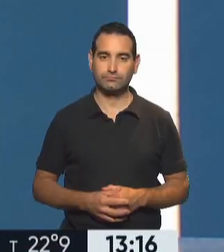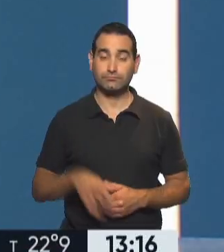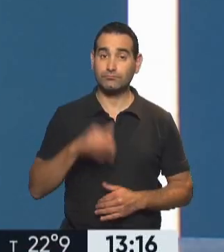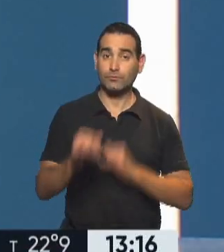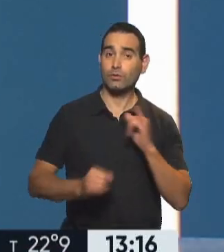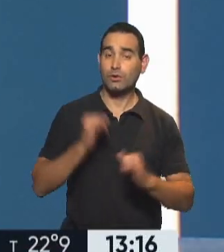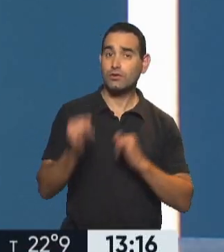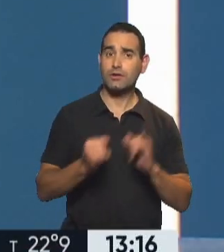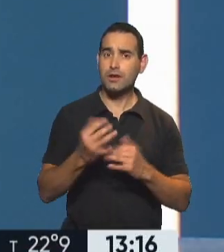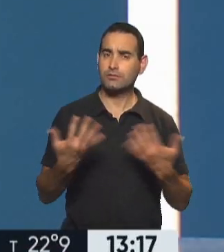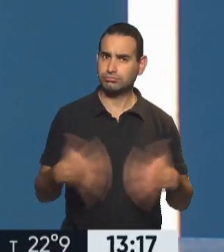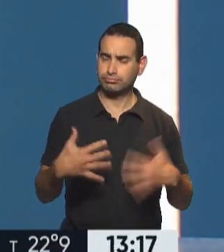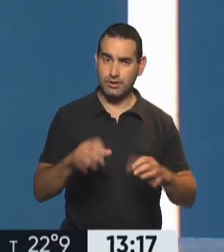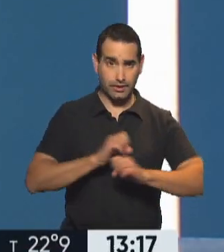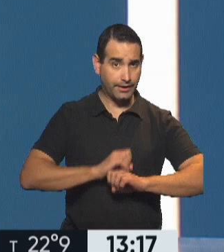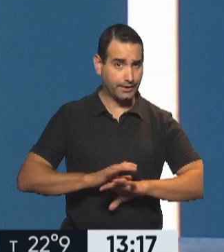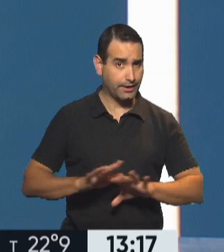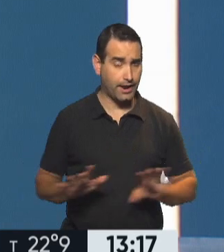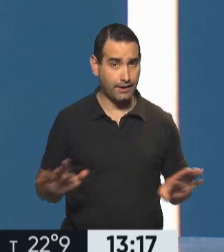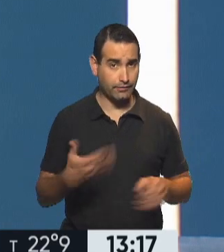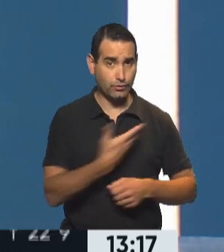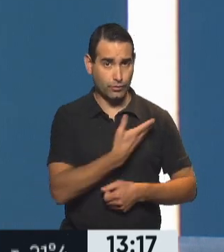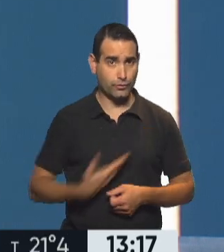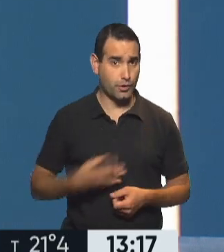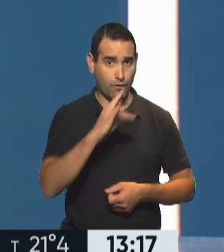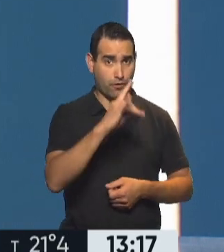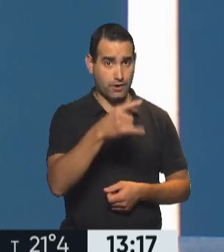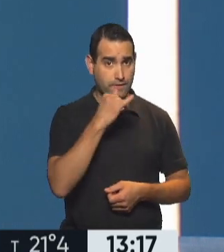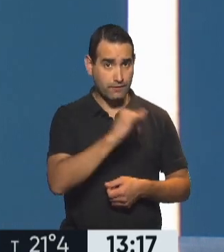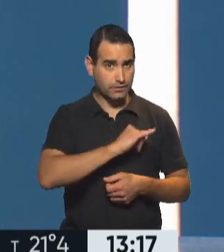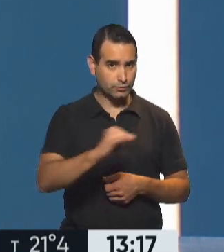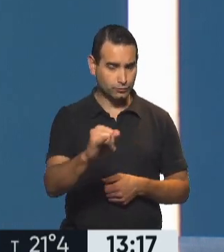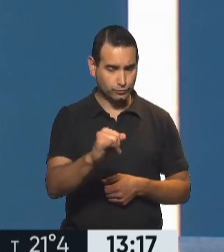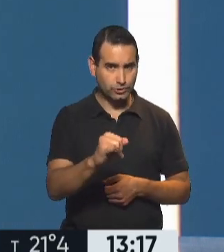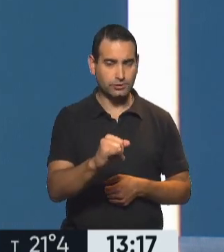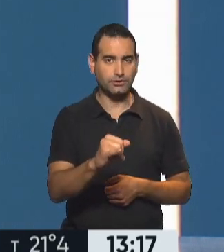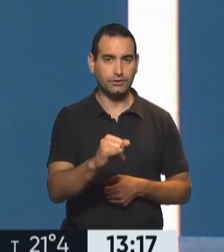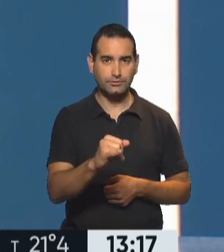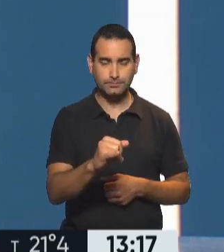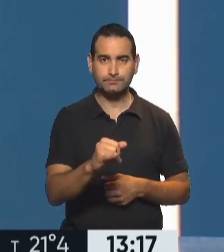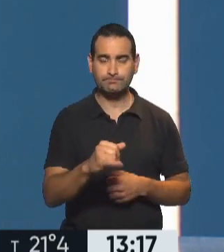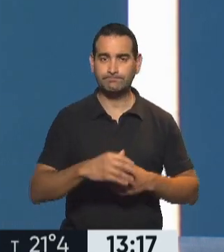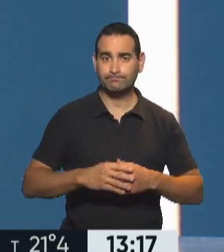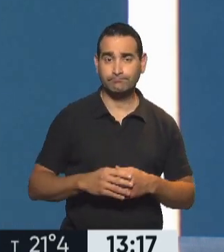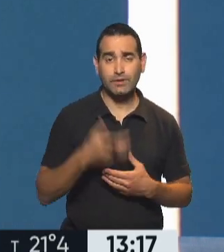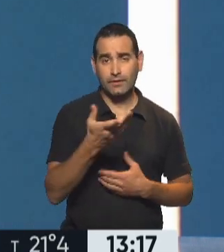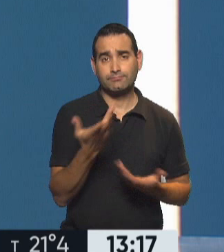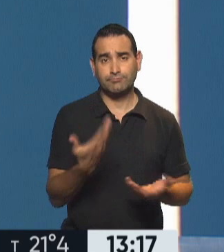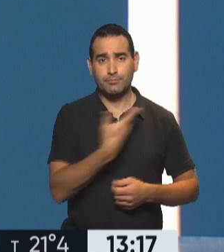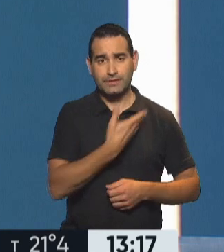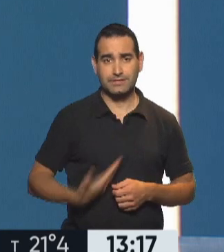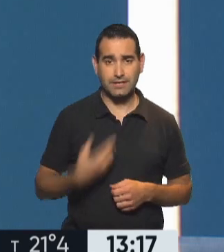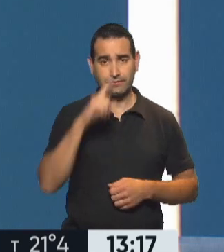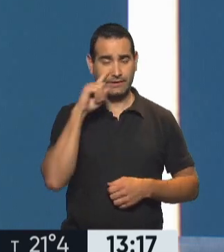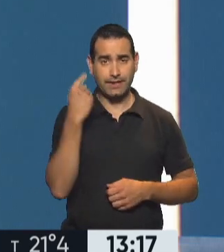Y hablamos de la situación gravísima que planteó el gobierno de Bolivia y, bueno, el pedido de disculpas del